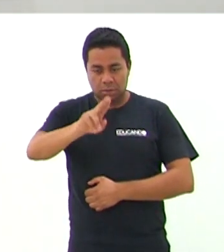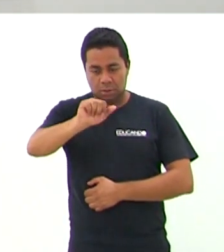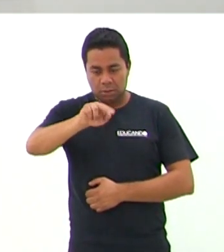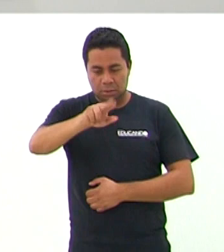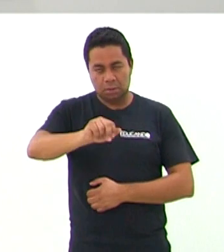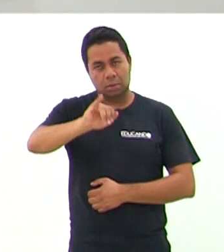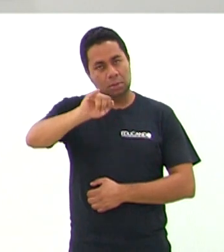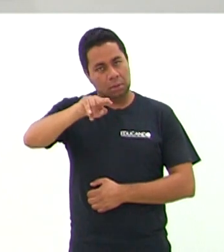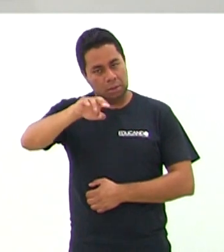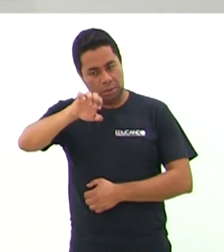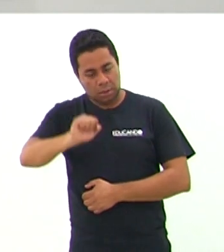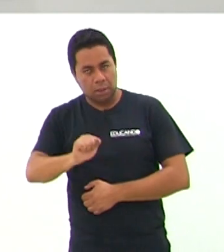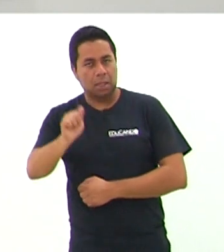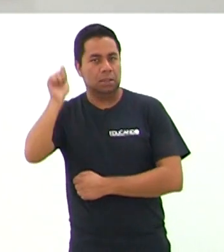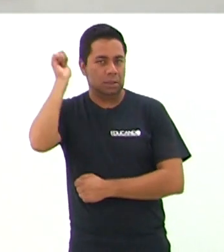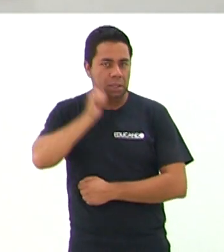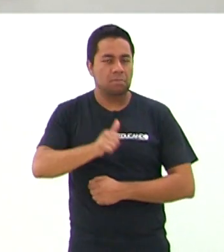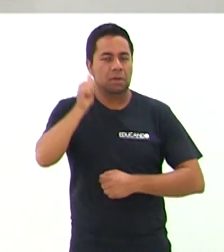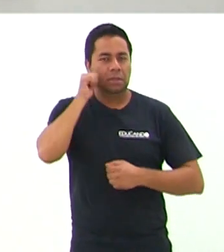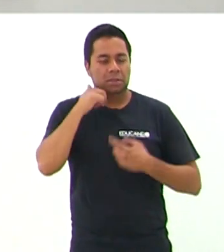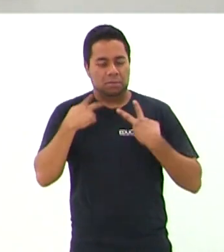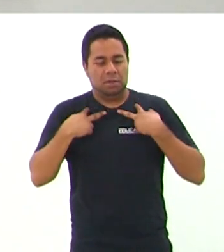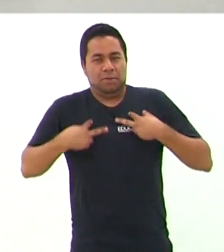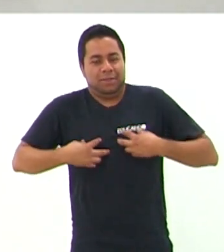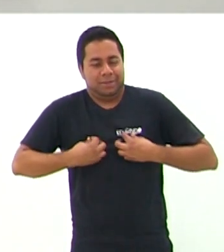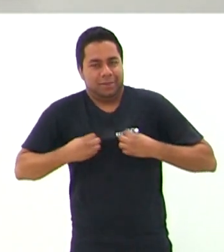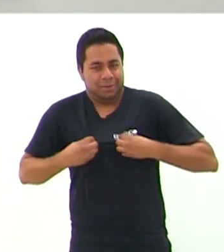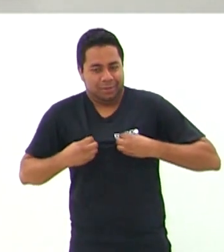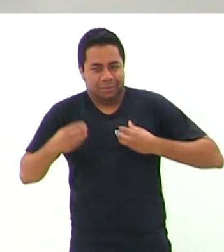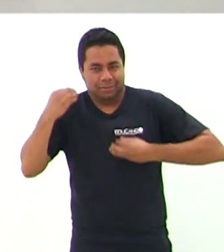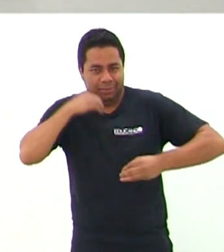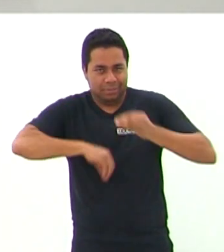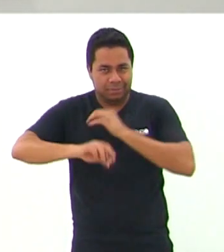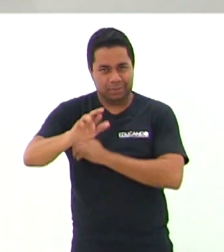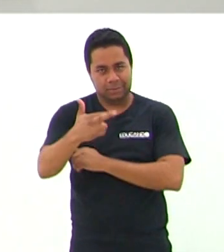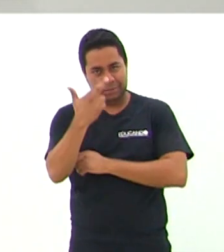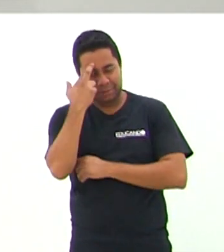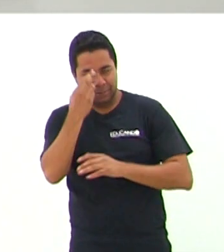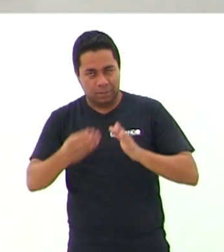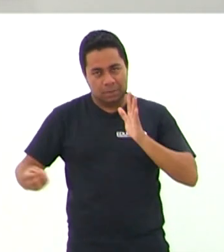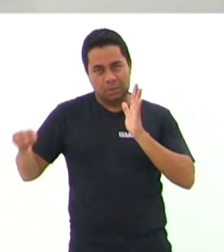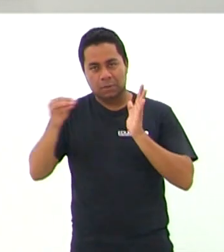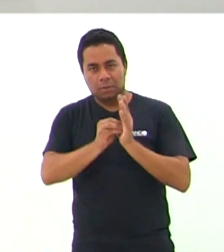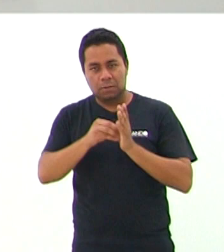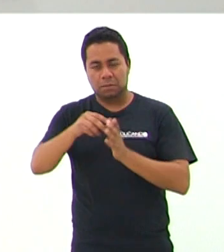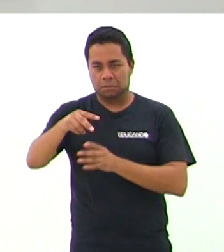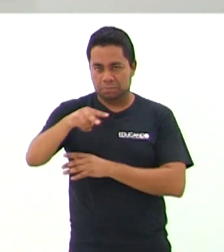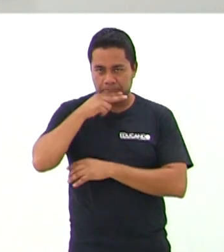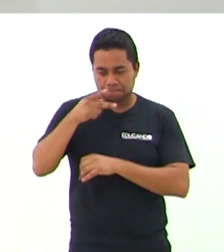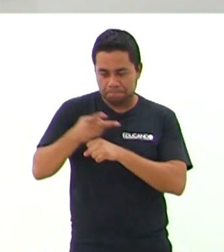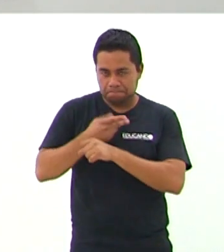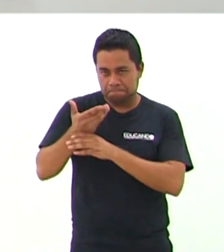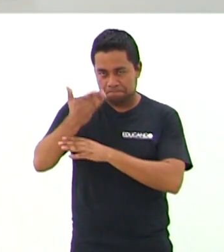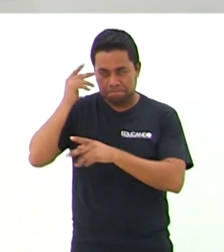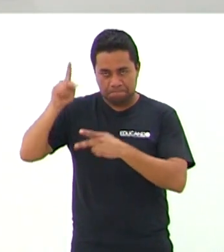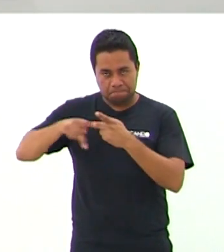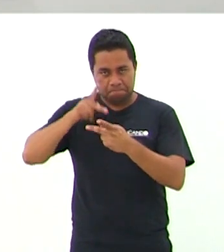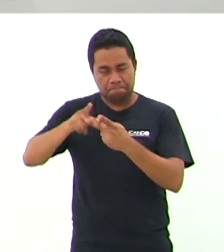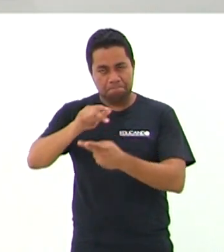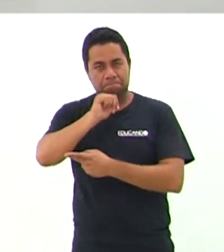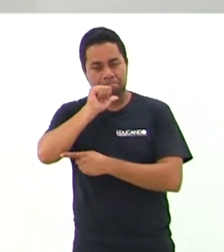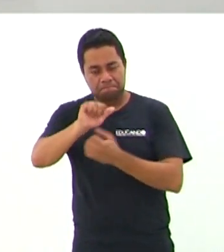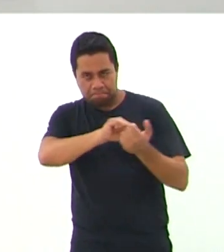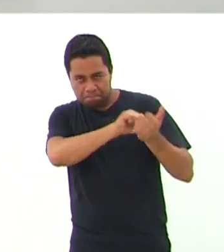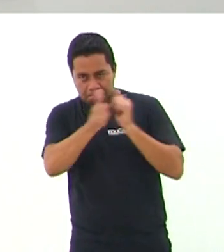siempre vestía, ¿verdad? Recuerda, modo indicativo, pretérito imperfecto,